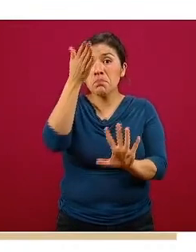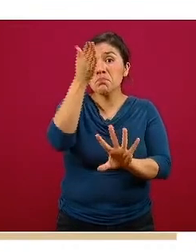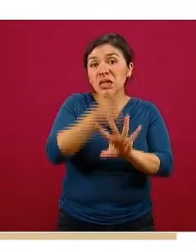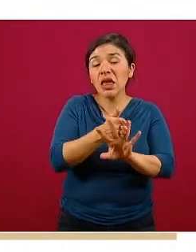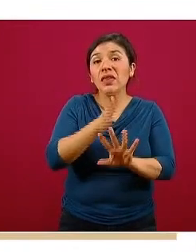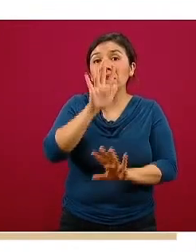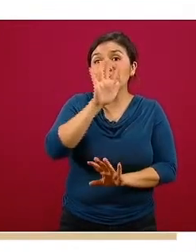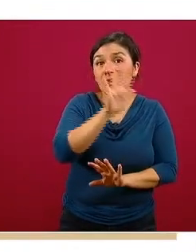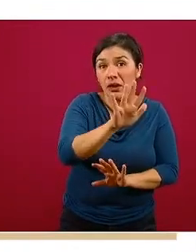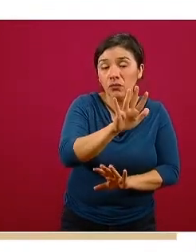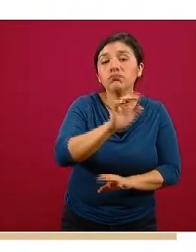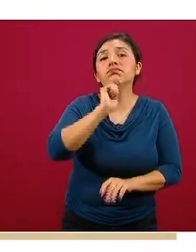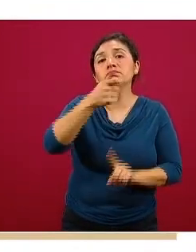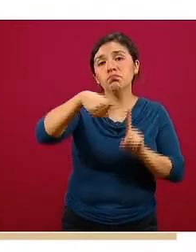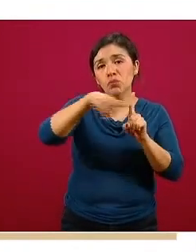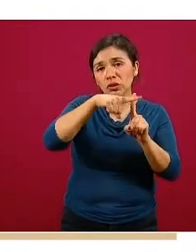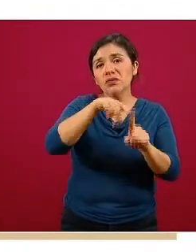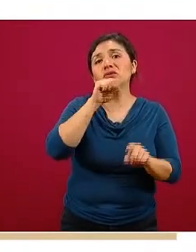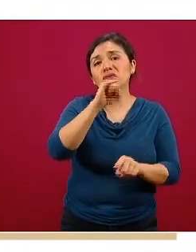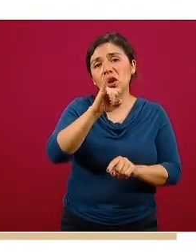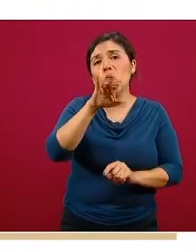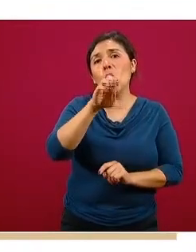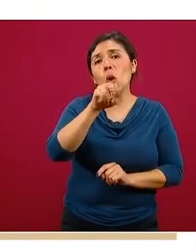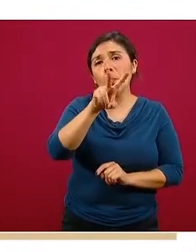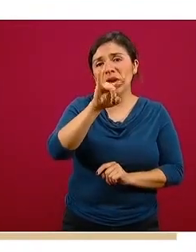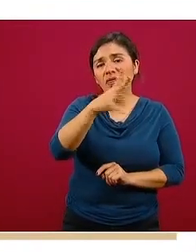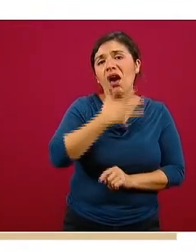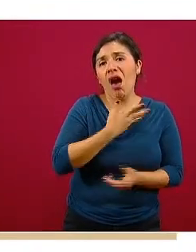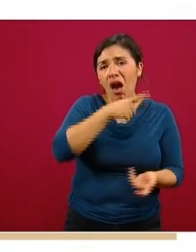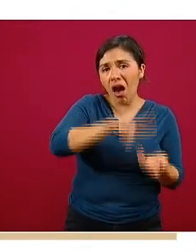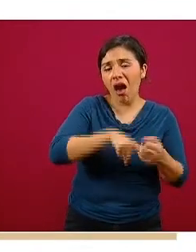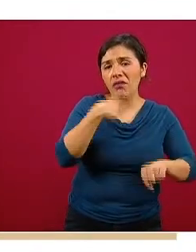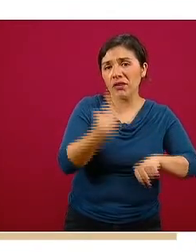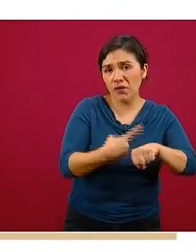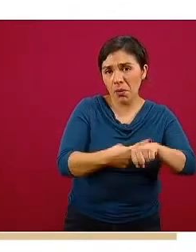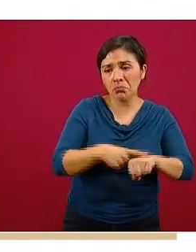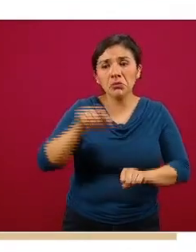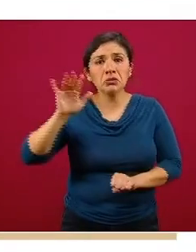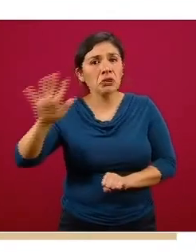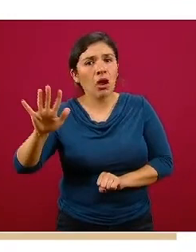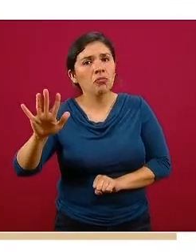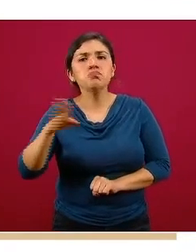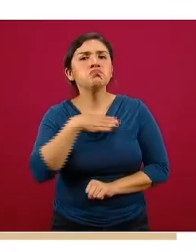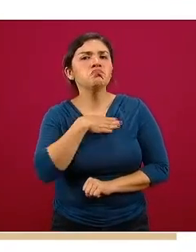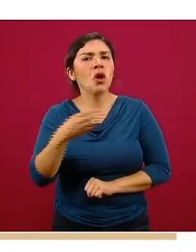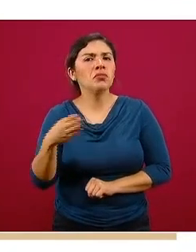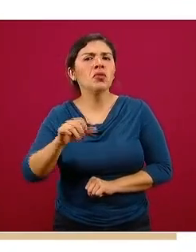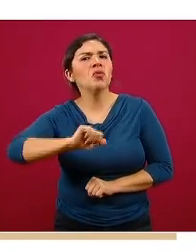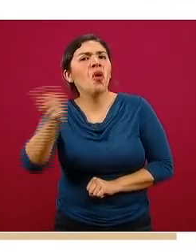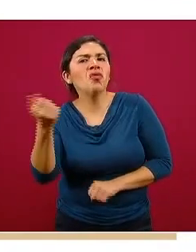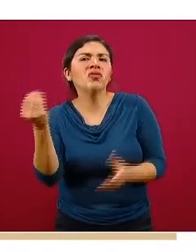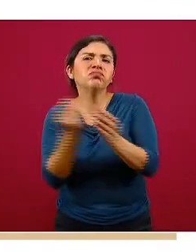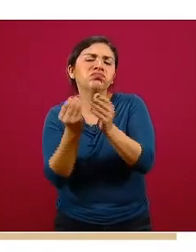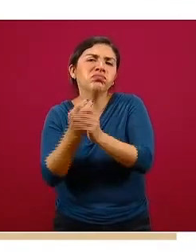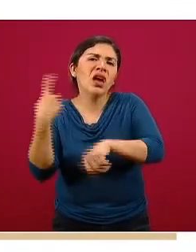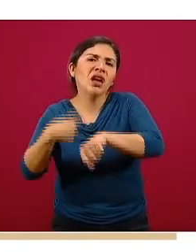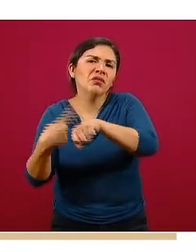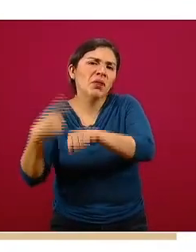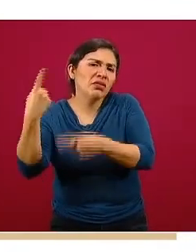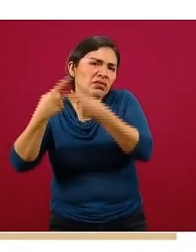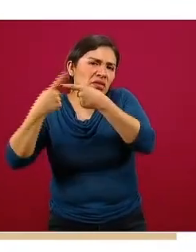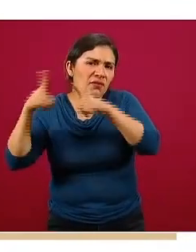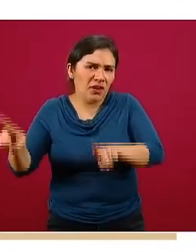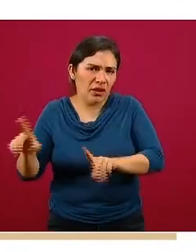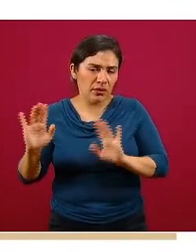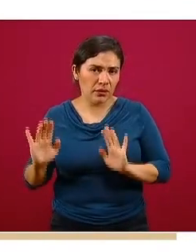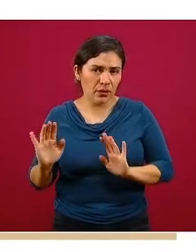son positivas a COVID-19 o tienen la enfermedad. Las otras 5 personas pudieran tener otro tipo de virus